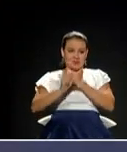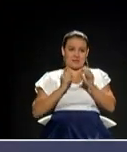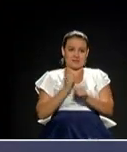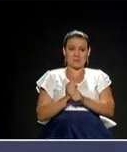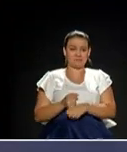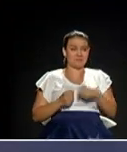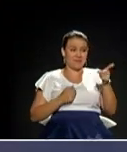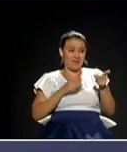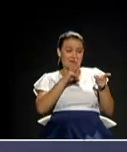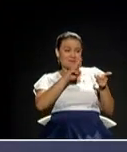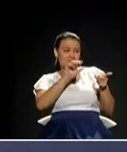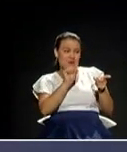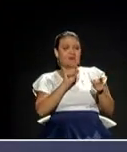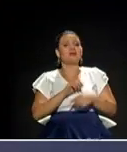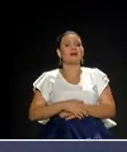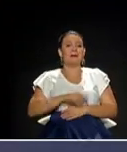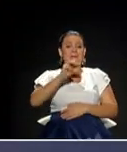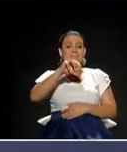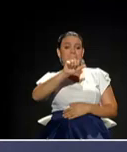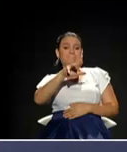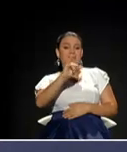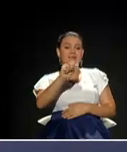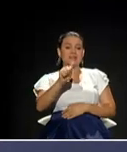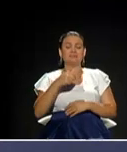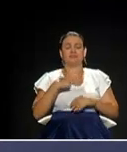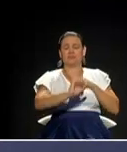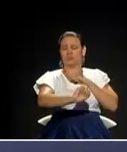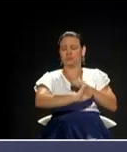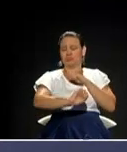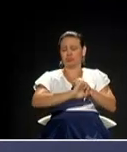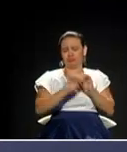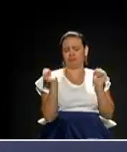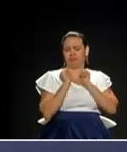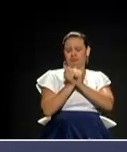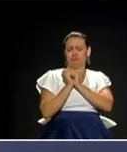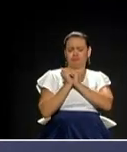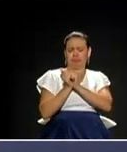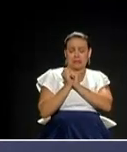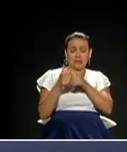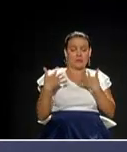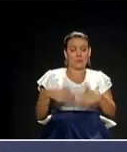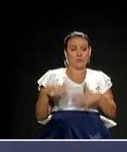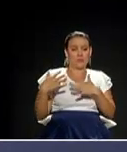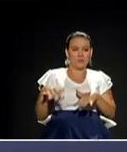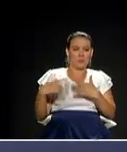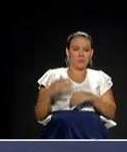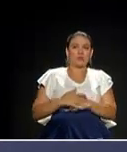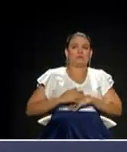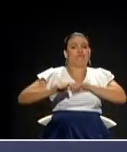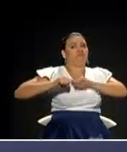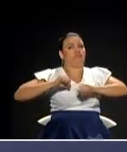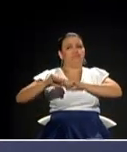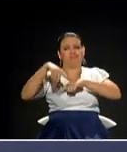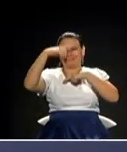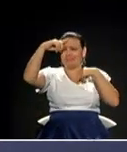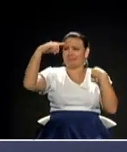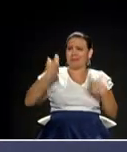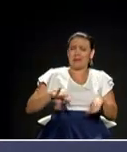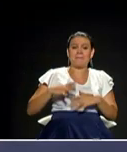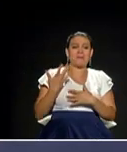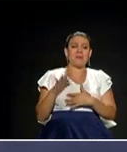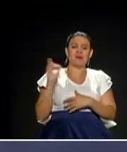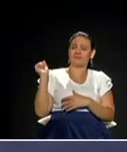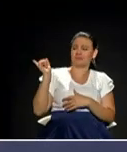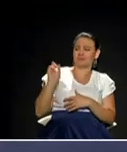que ha sido gran parte de esta campaña una compañera en este viaje en ese trajín tan grande que hemos tenido durante 20 meses